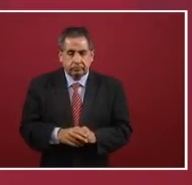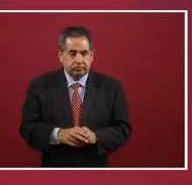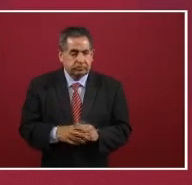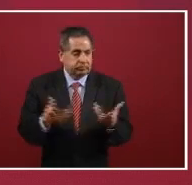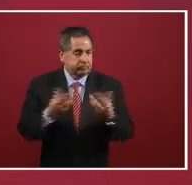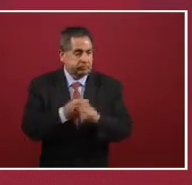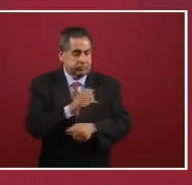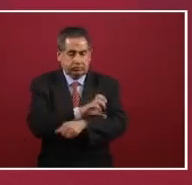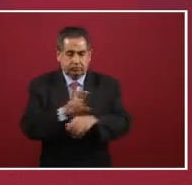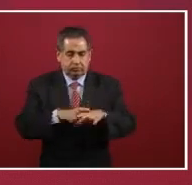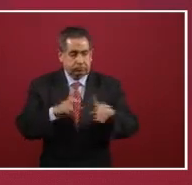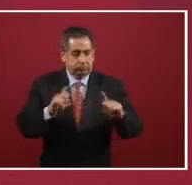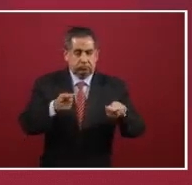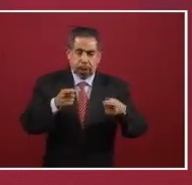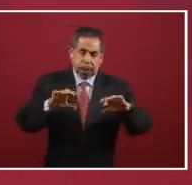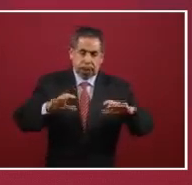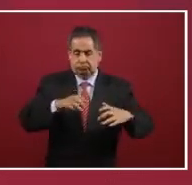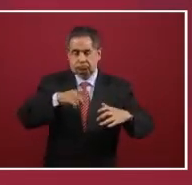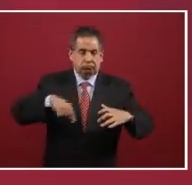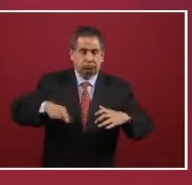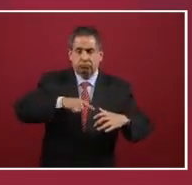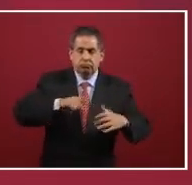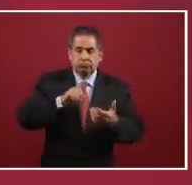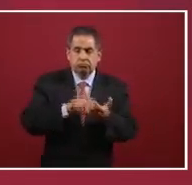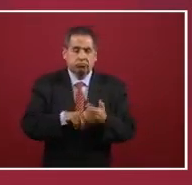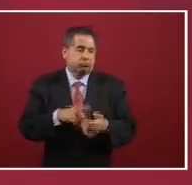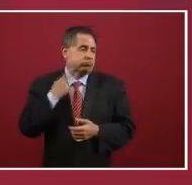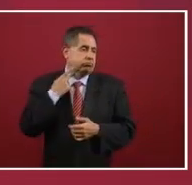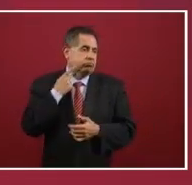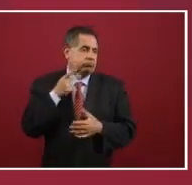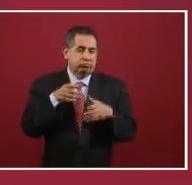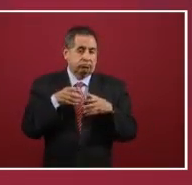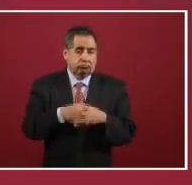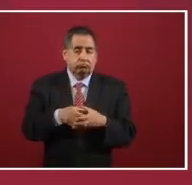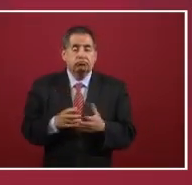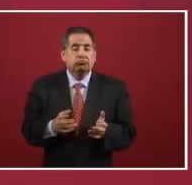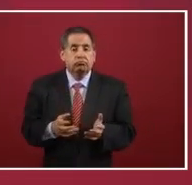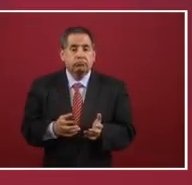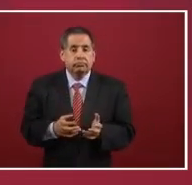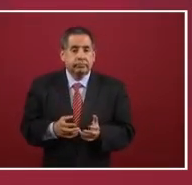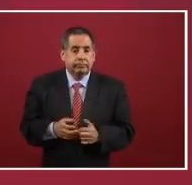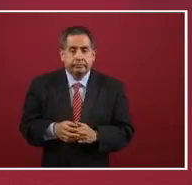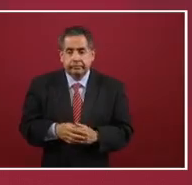coordinar los esfuerzos la política.